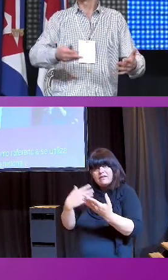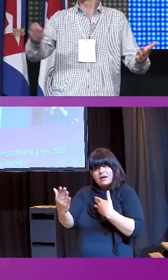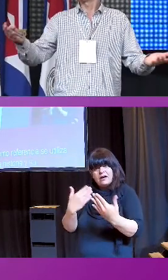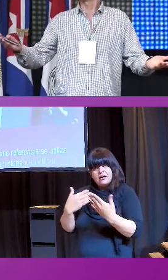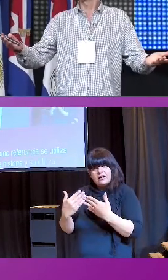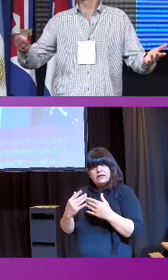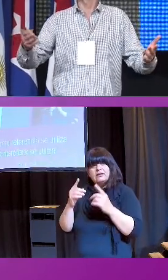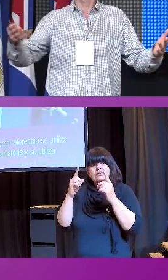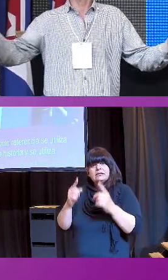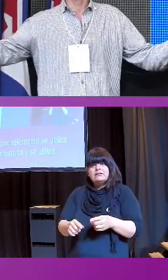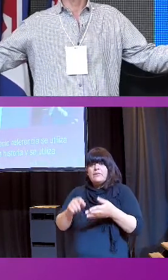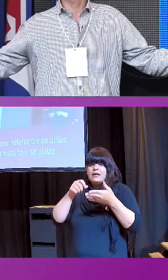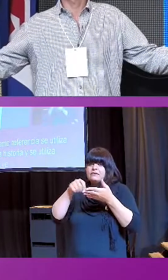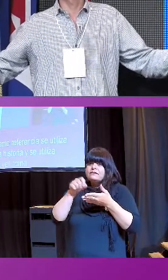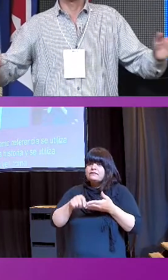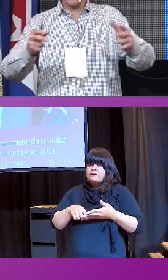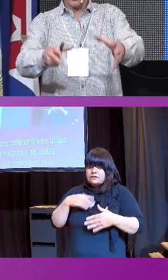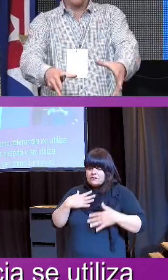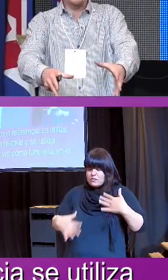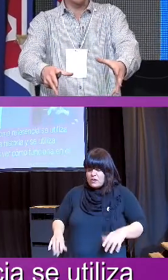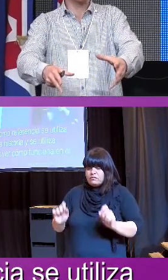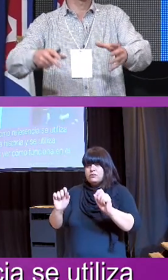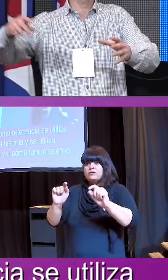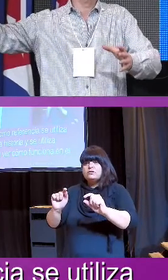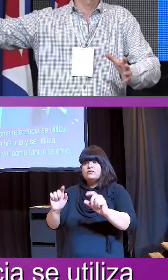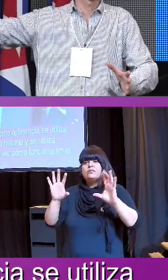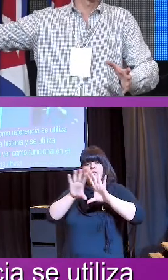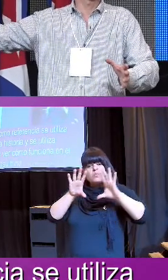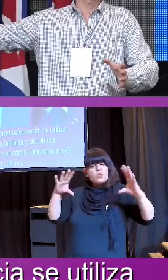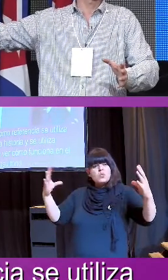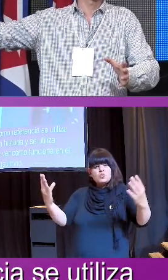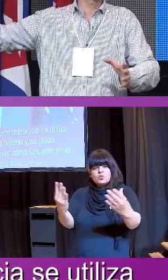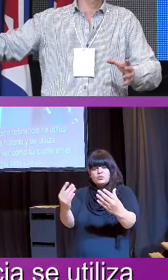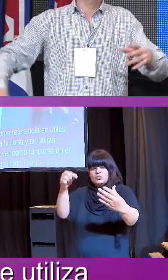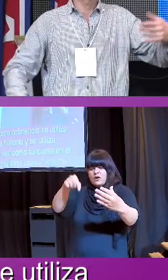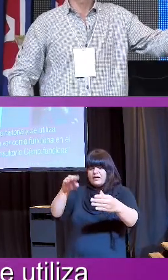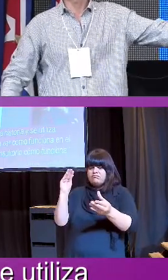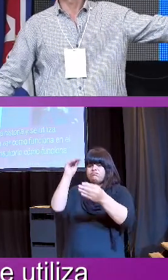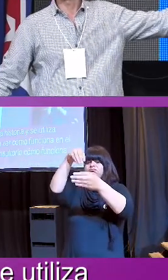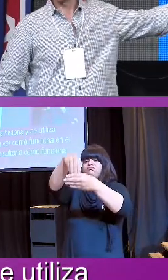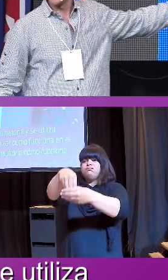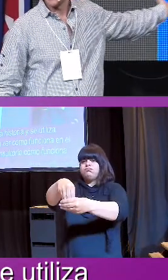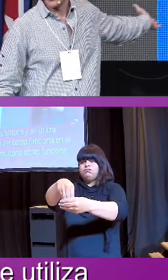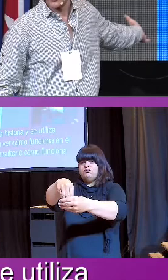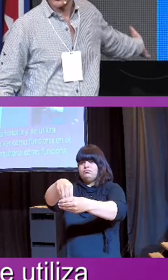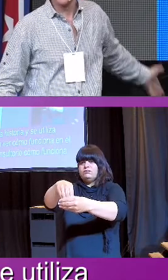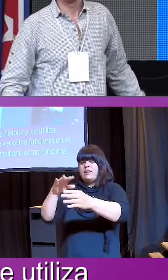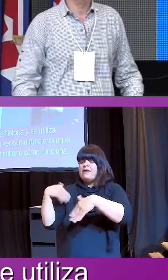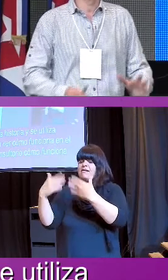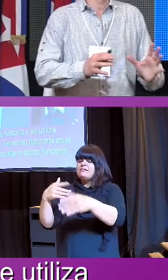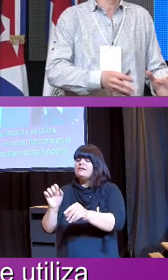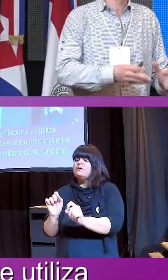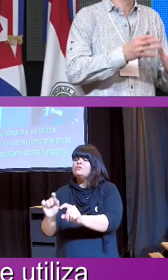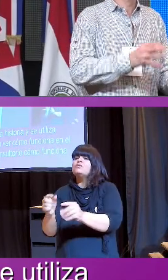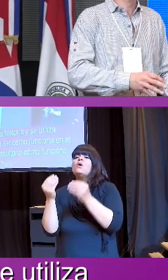utiliza alguna herramienta ecológica para ver cómo funciona en el mundo. O sea, cómo lo veo en el consultorio, cómo funciona en la vida y cómo fue su desarrollo.